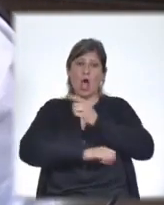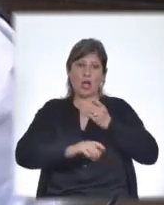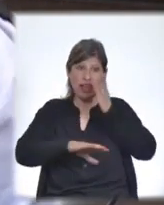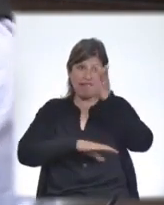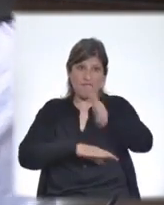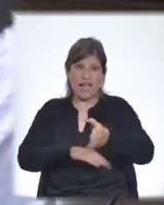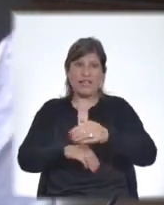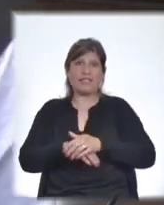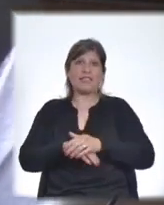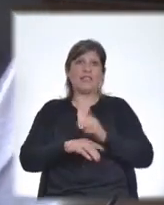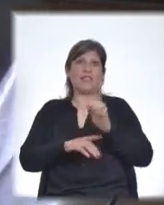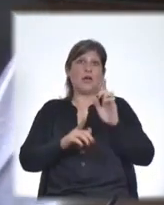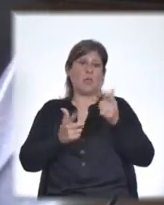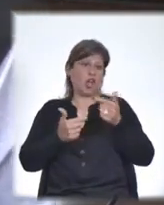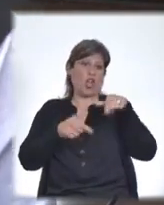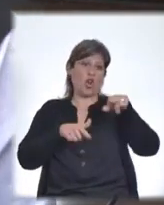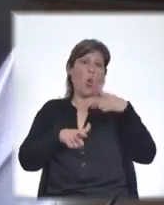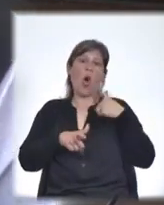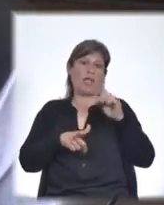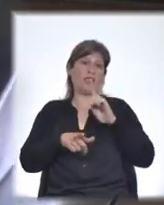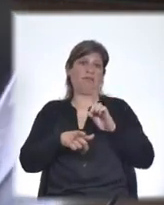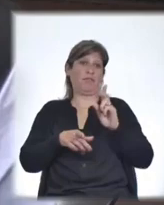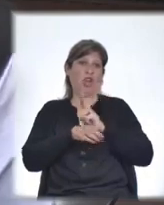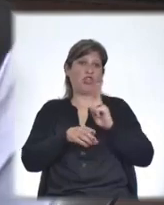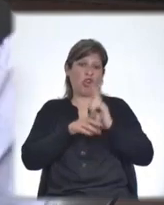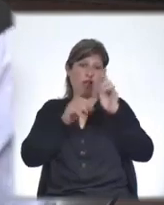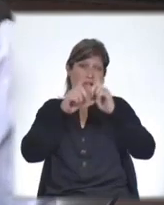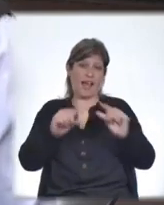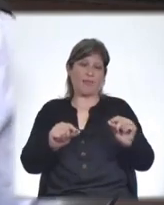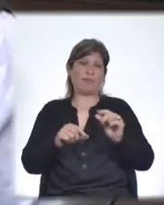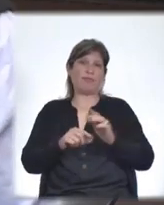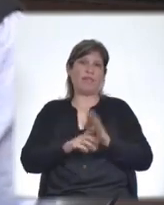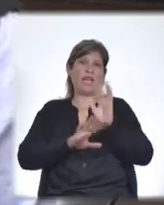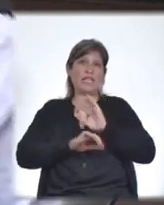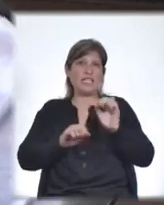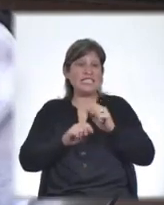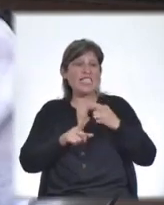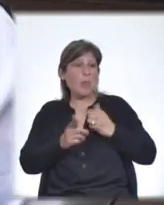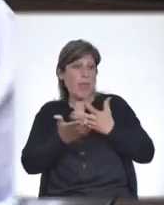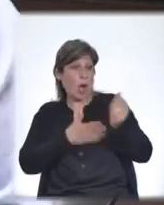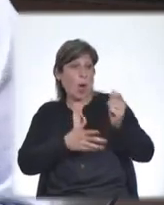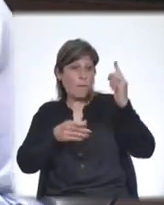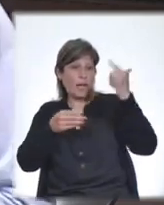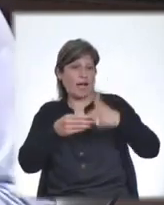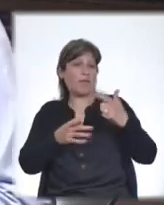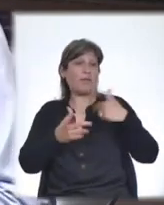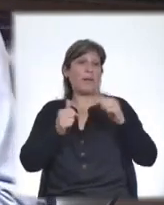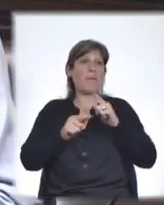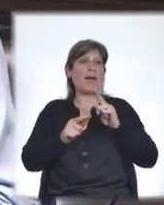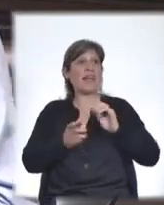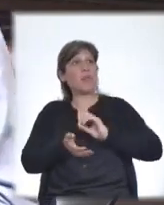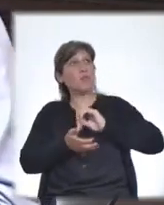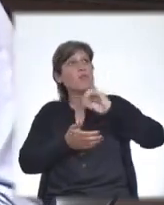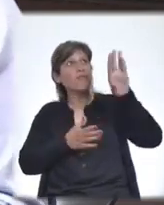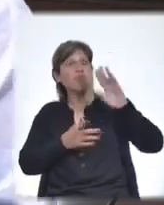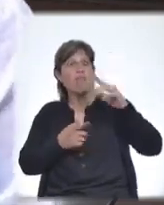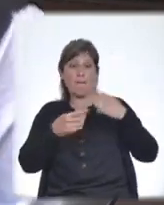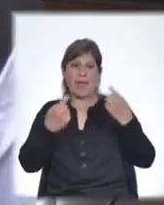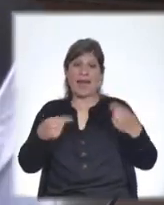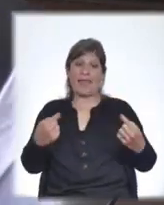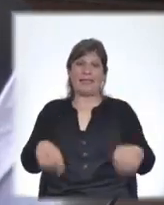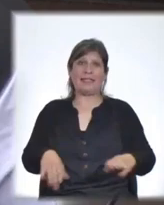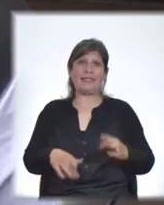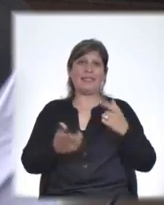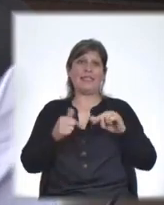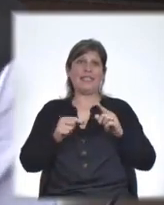no rige el monopolio de ANCAP y por tanto se puede importar combustible y cargar los camiones para luego trasladar la mercadería.